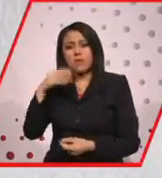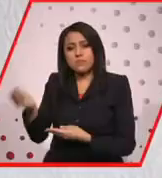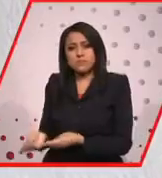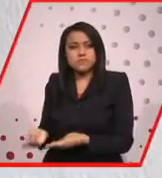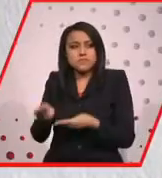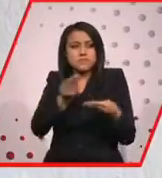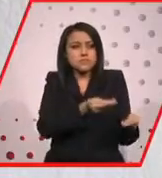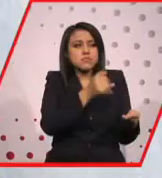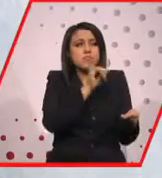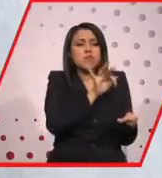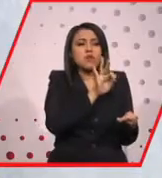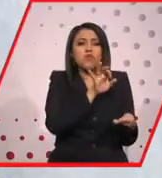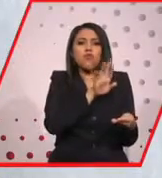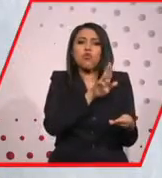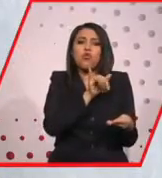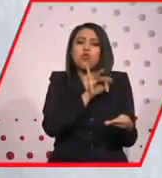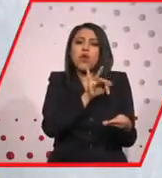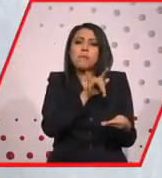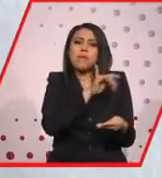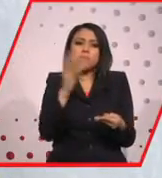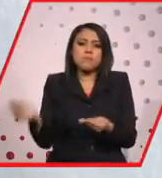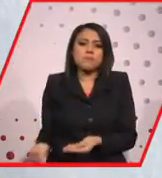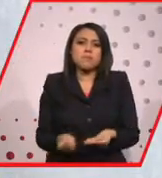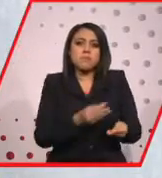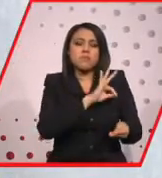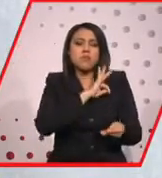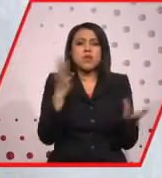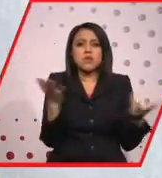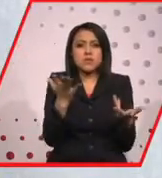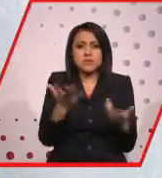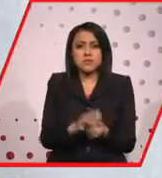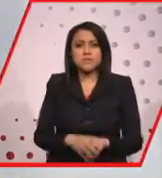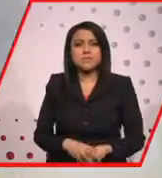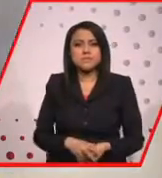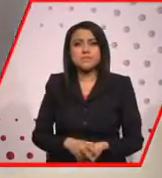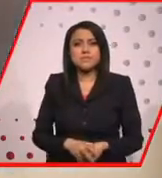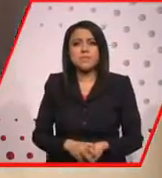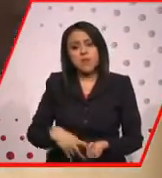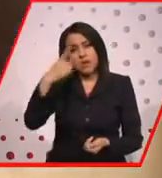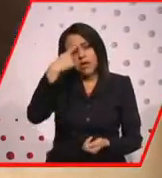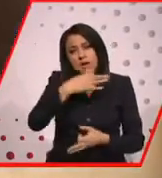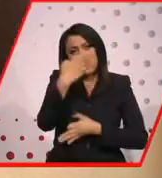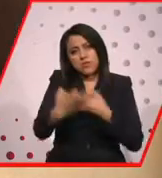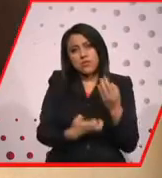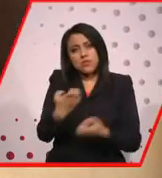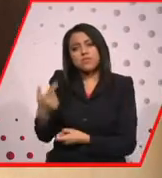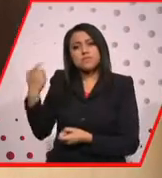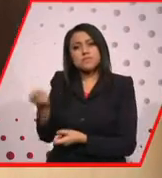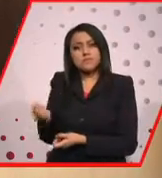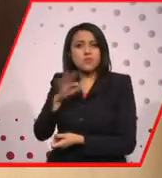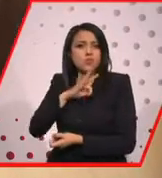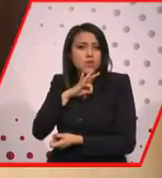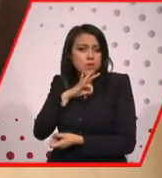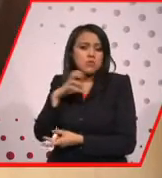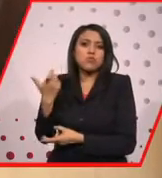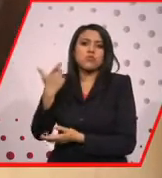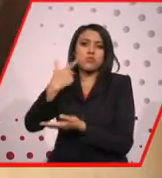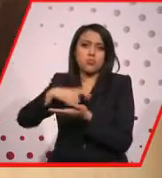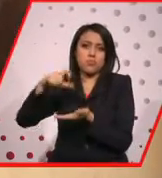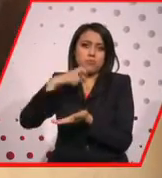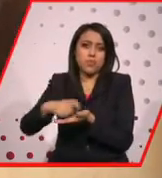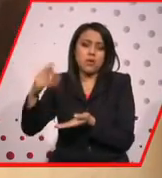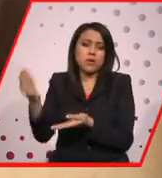al Infonavit para que todo el dinero que fue utilizado para ejercer ese crédito